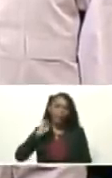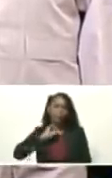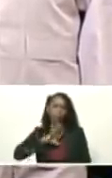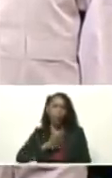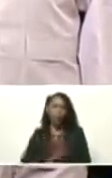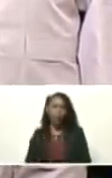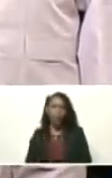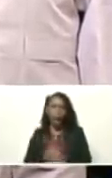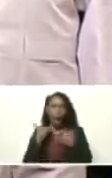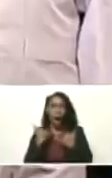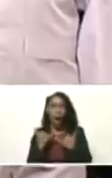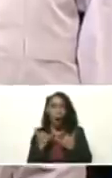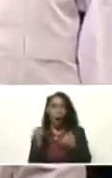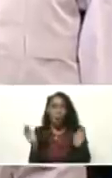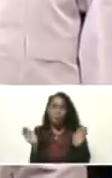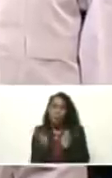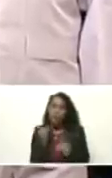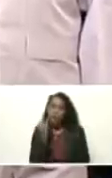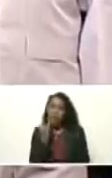Ahora estoy menos flaquito.